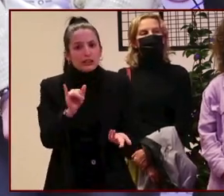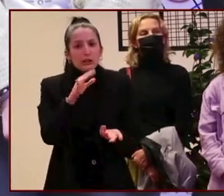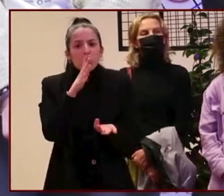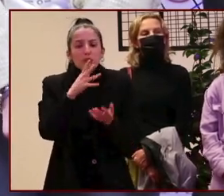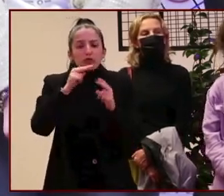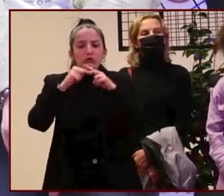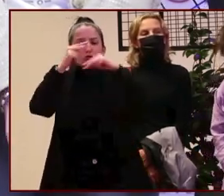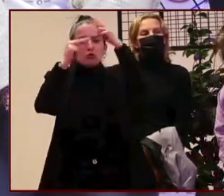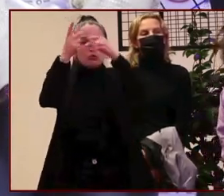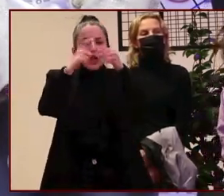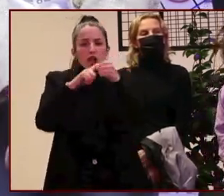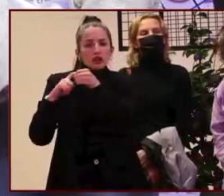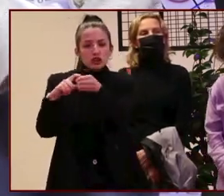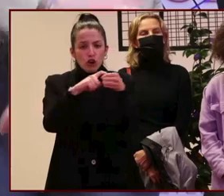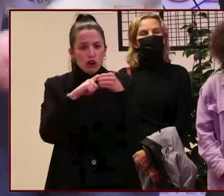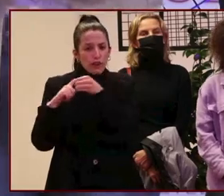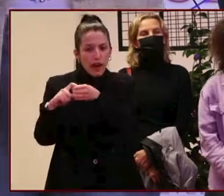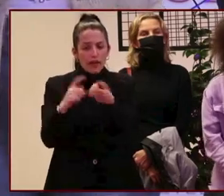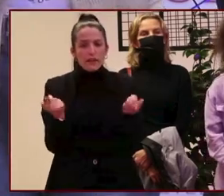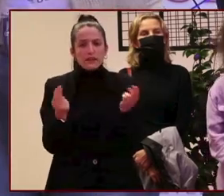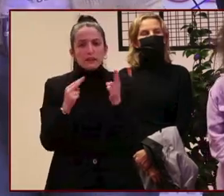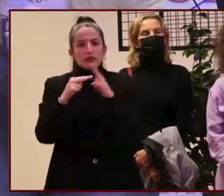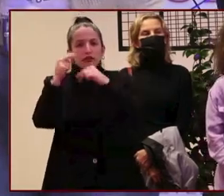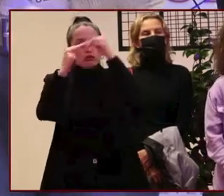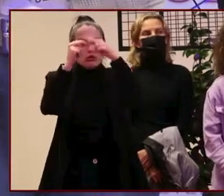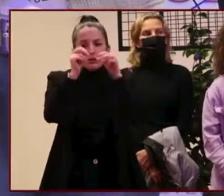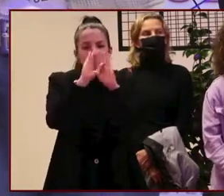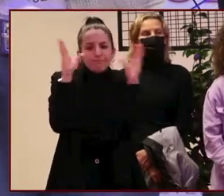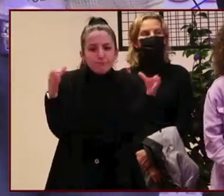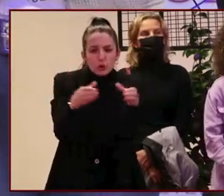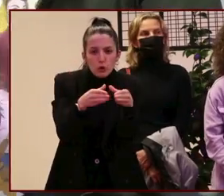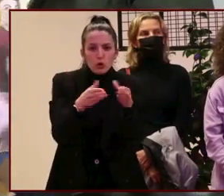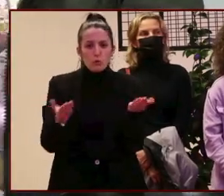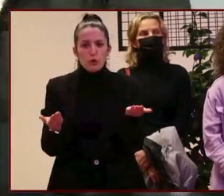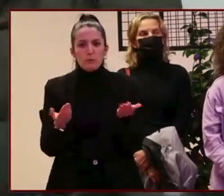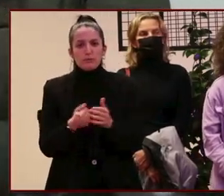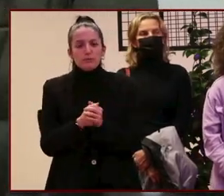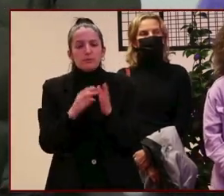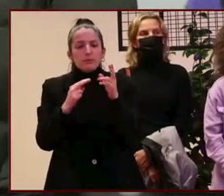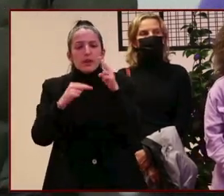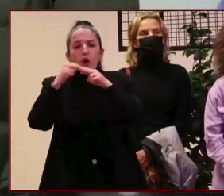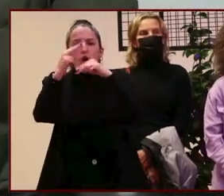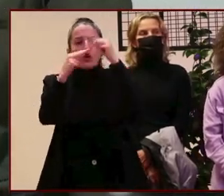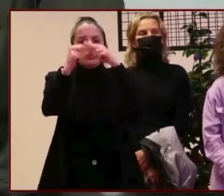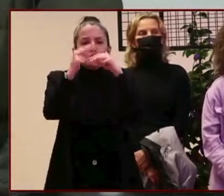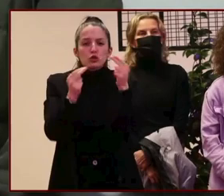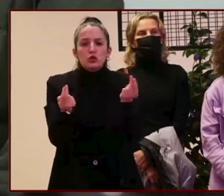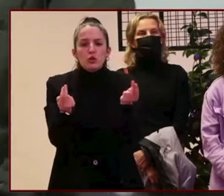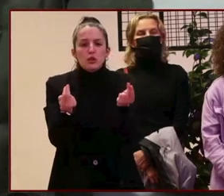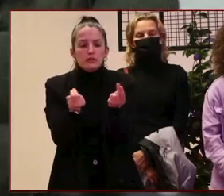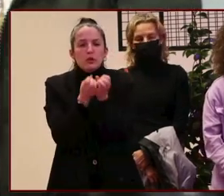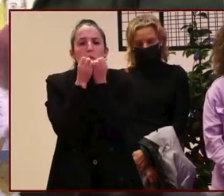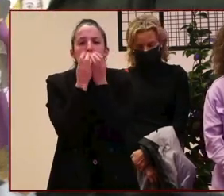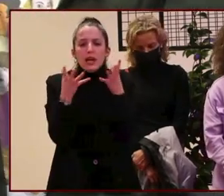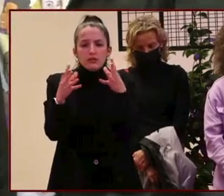sonoridad que construye colectivo que construye ven común